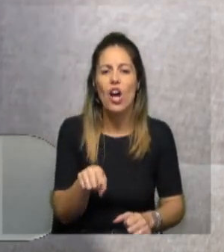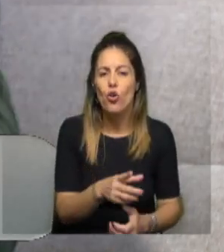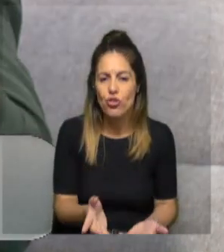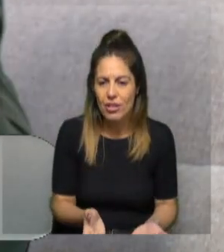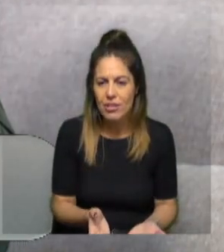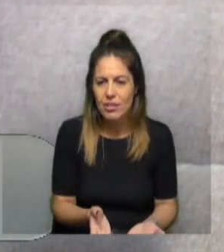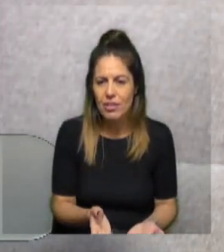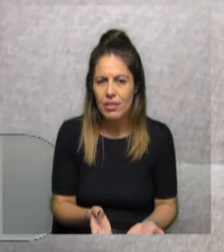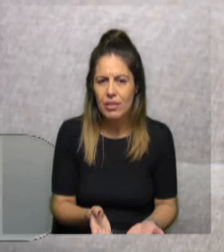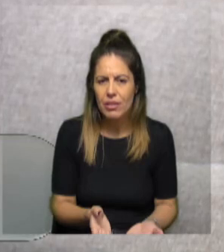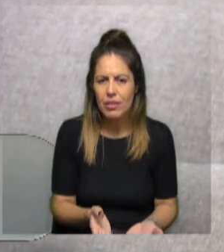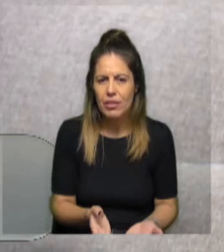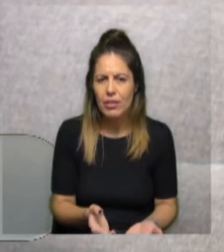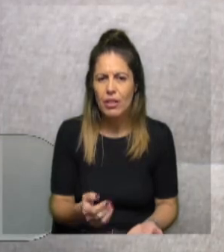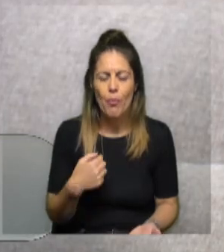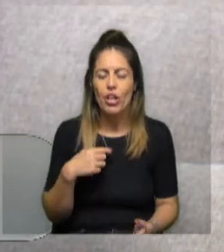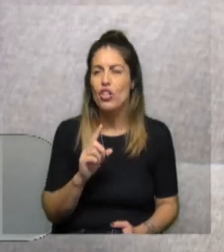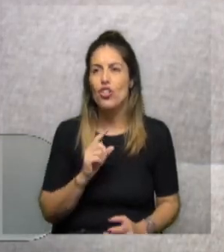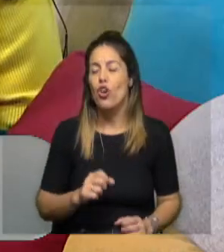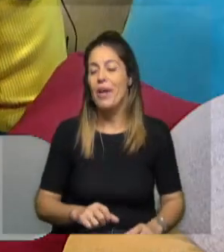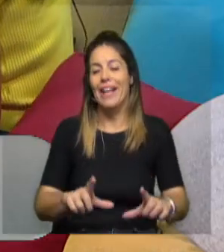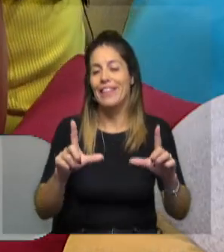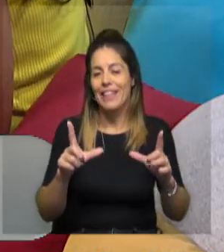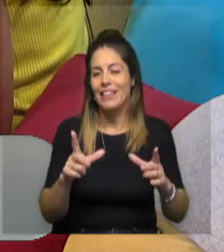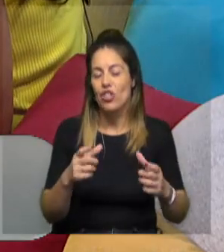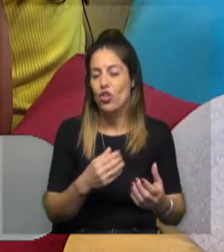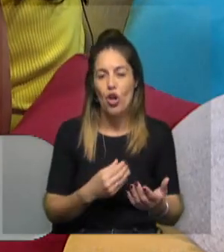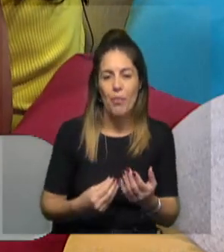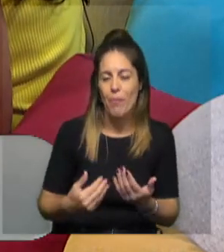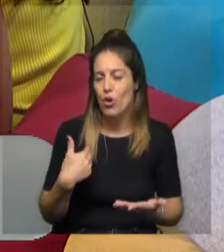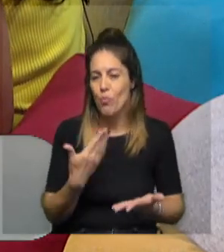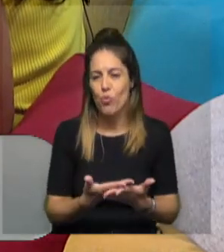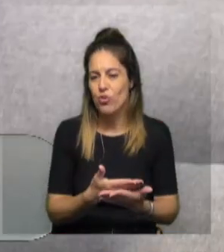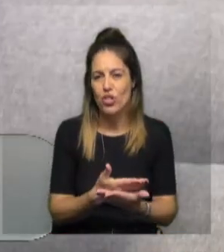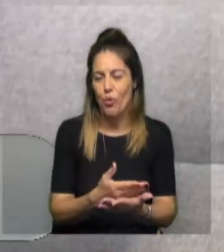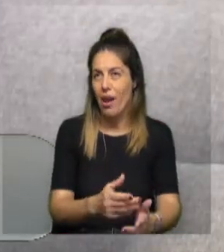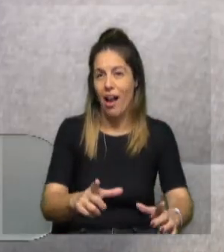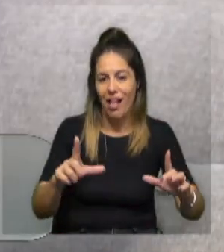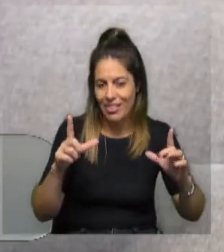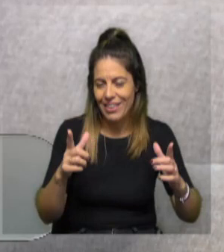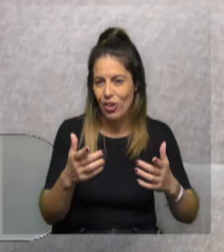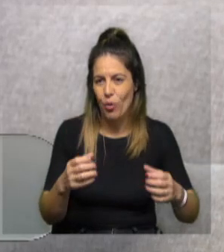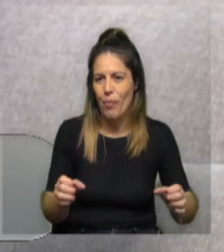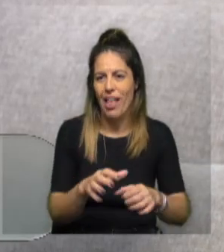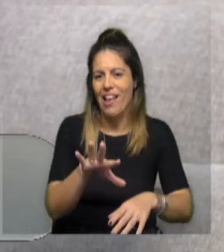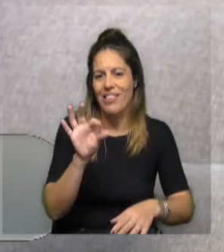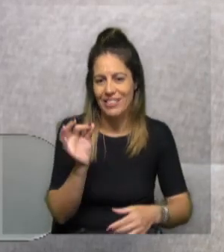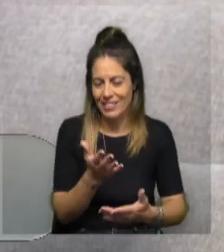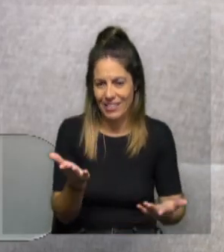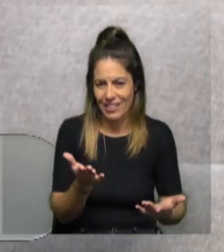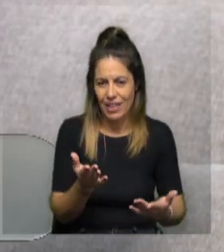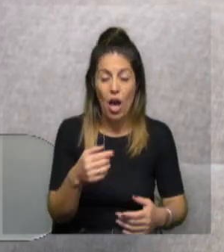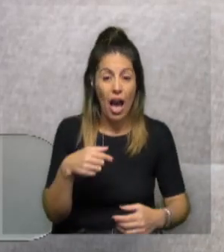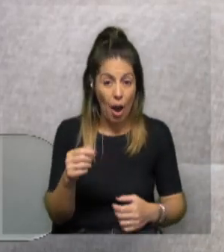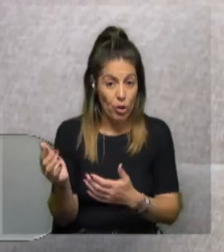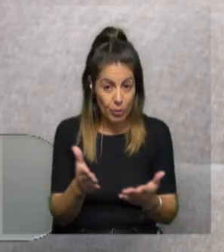yo todavía no me candidateé, yo. Y en realidad, creo que no, no lo sé. O sea, porque en realidad. ¿Pero alguna vez te invitaron